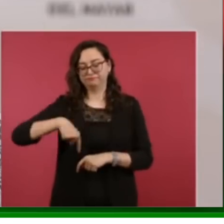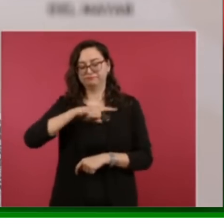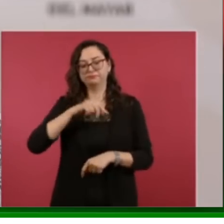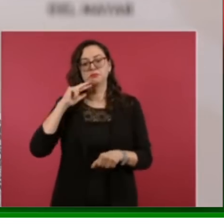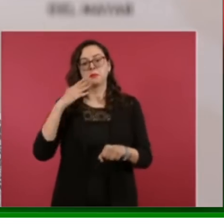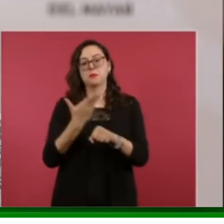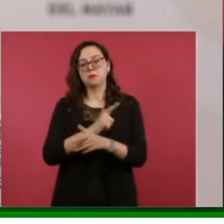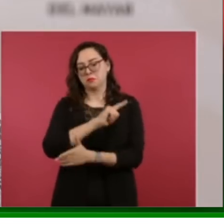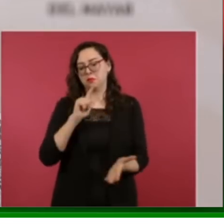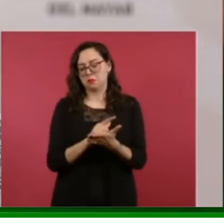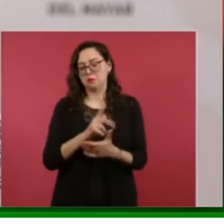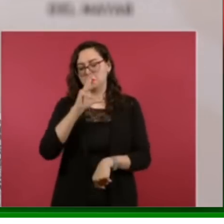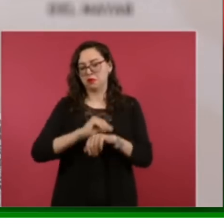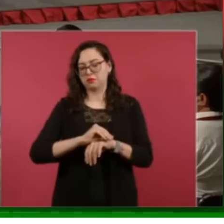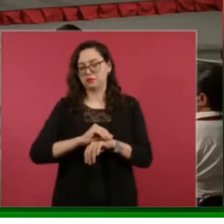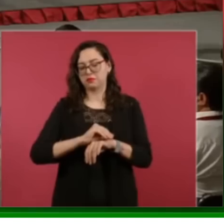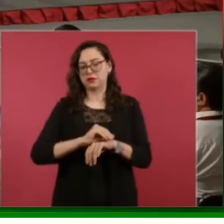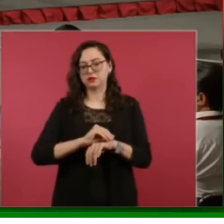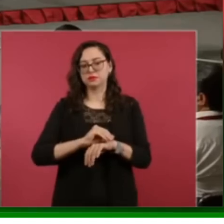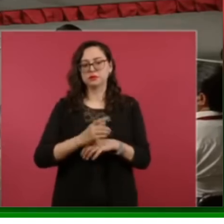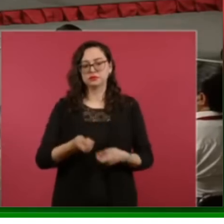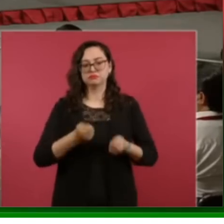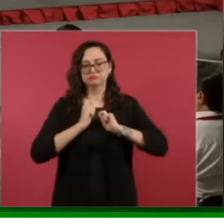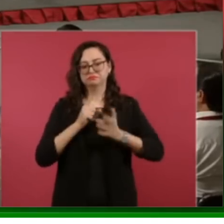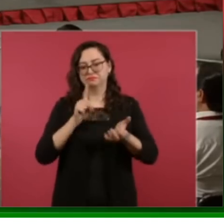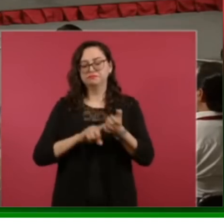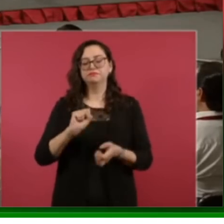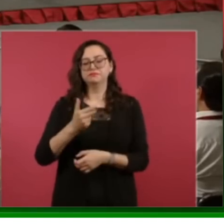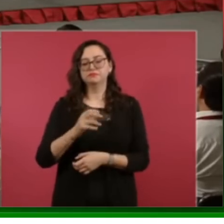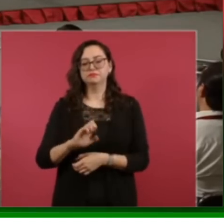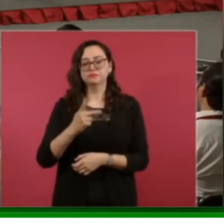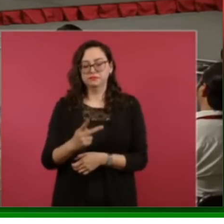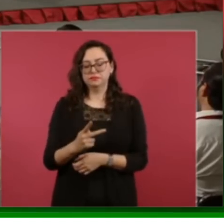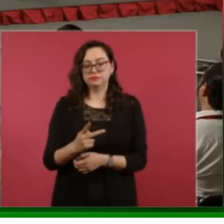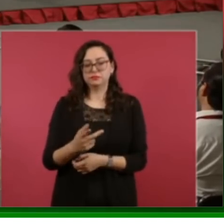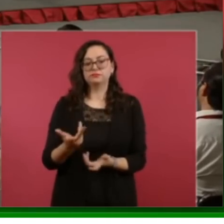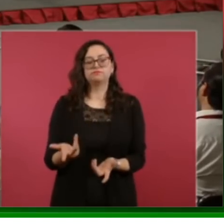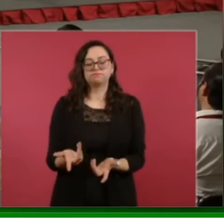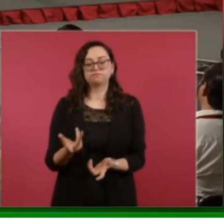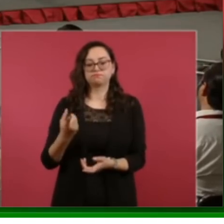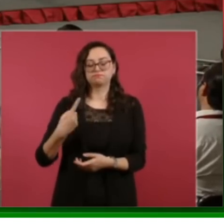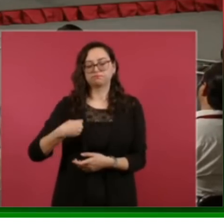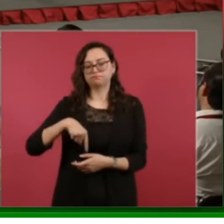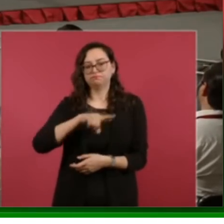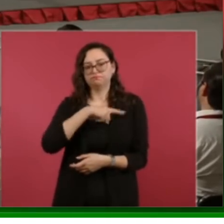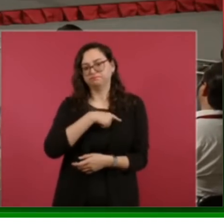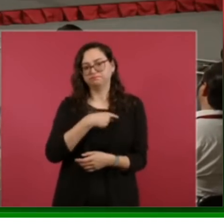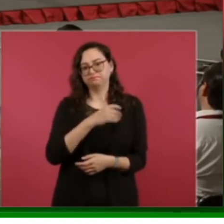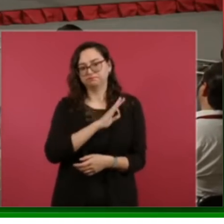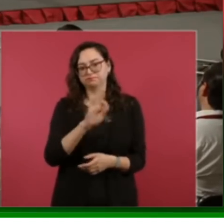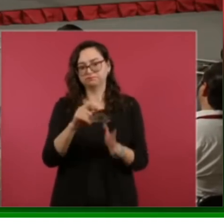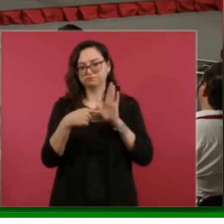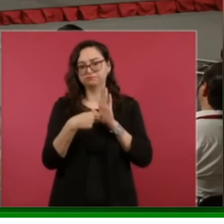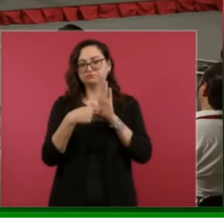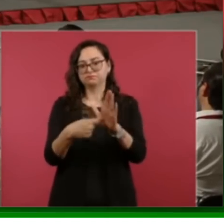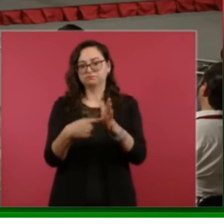que tiene esta instancia de la Secretaría de Hacienda y Crédito Público en el ámbito legal, a continuación les vamos a mencionar